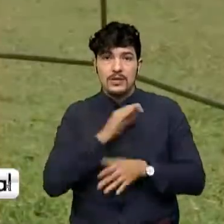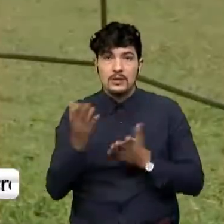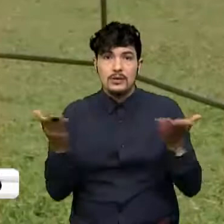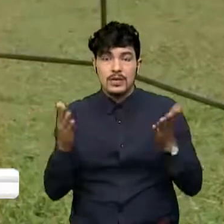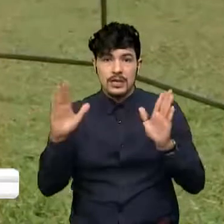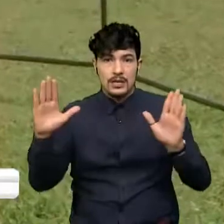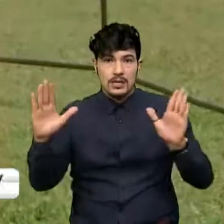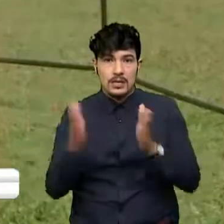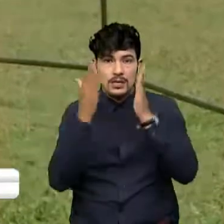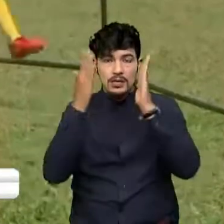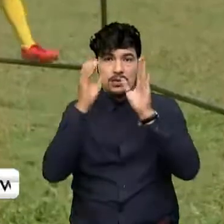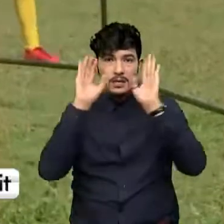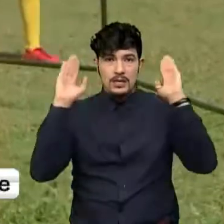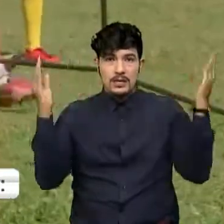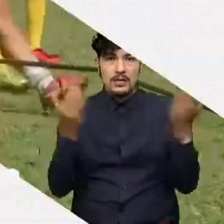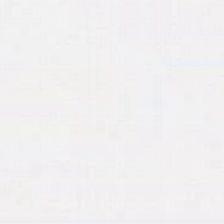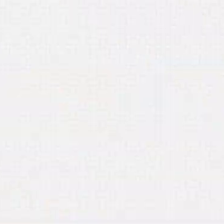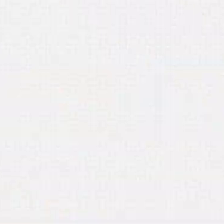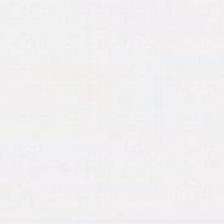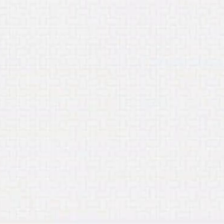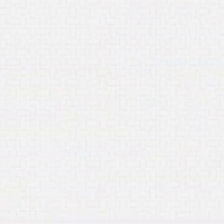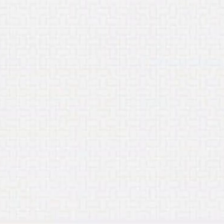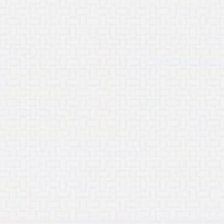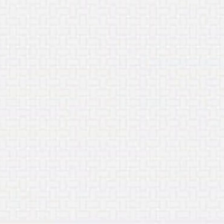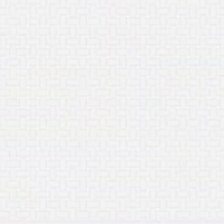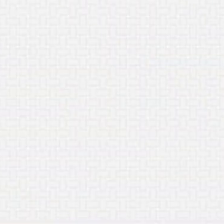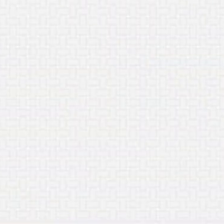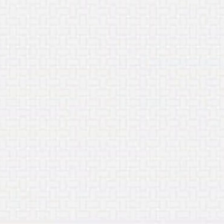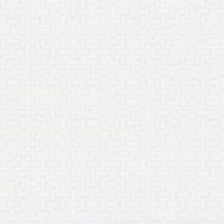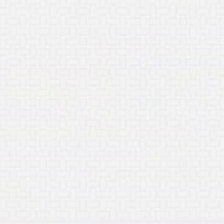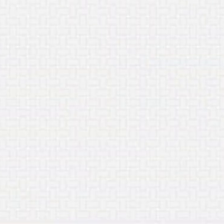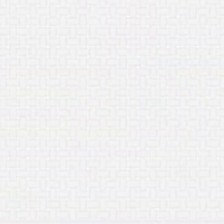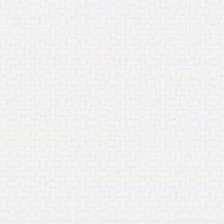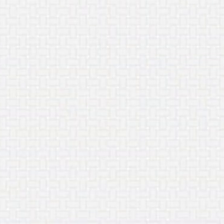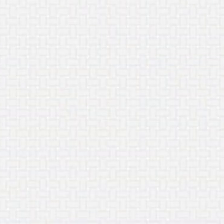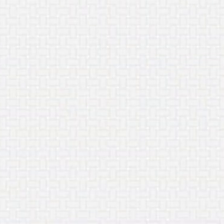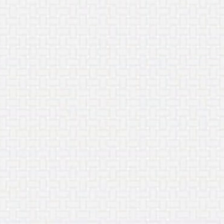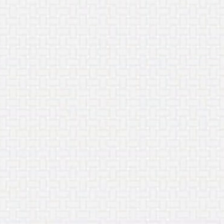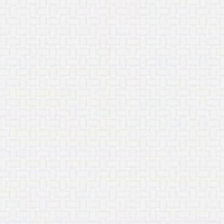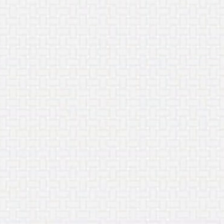estadio álvaro gómez hurtado de floridablanca al real santander que en antro puntocom